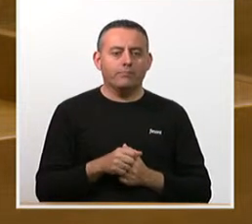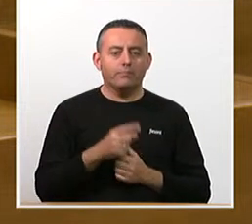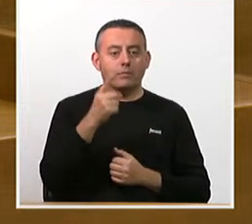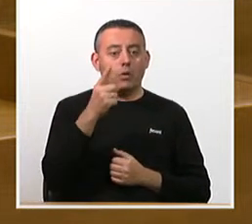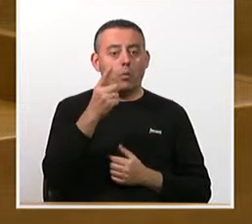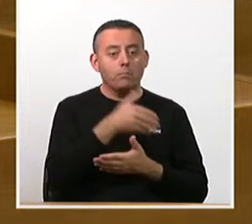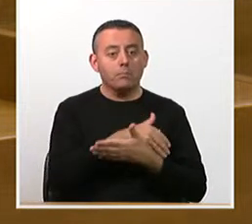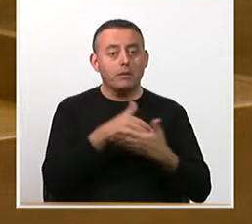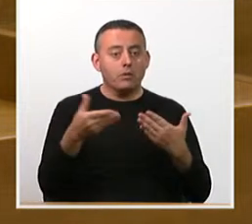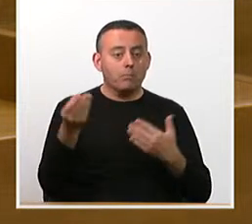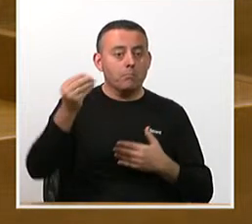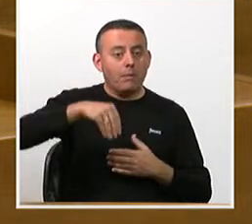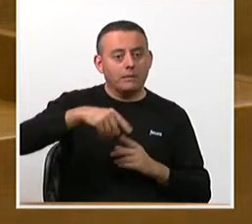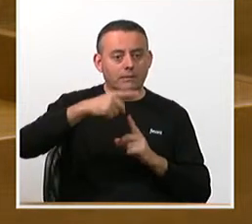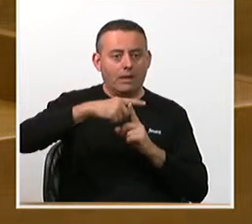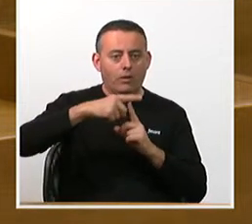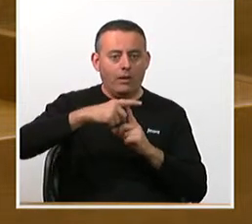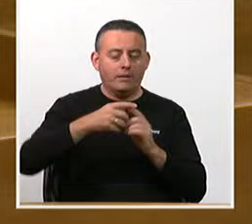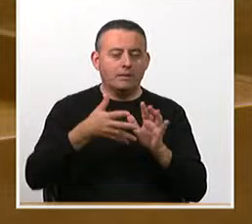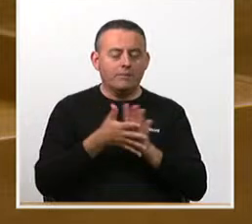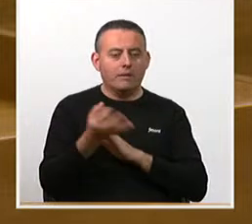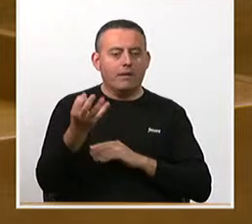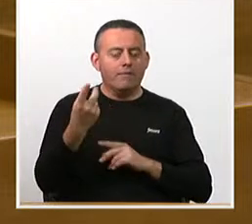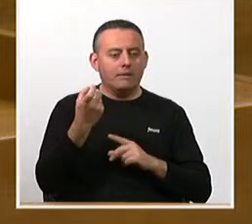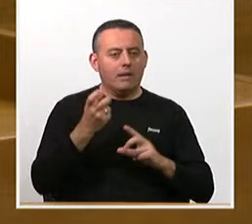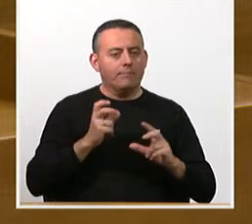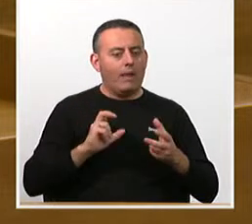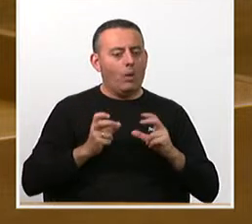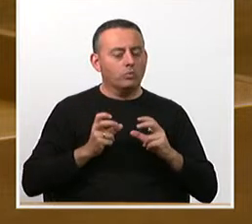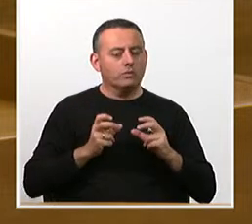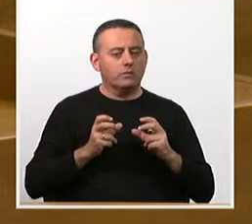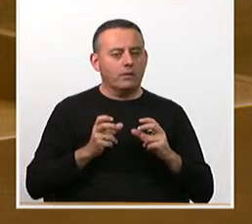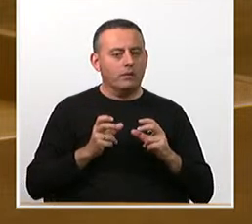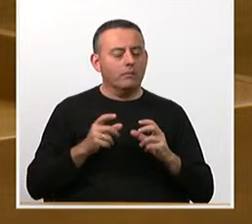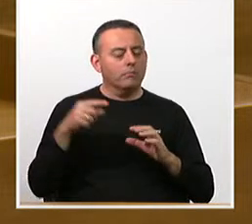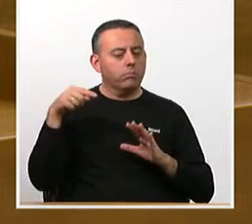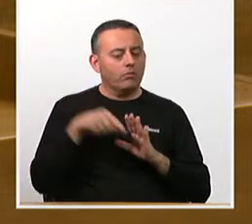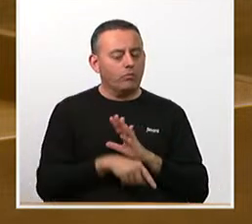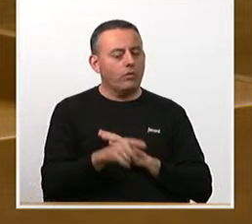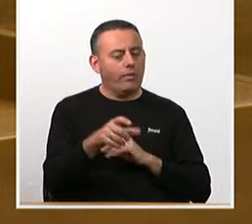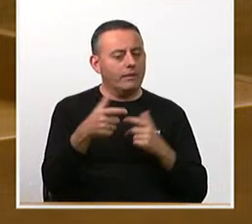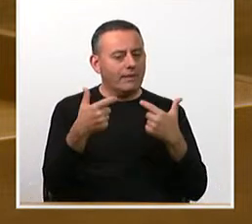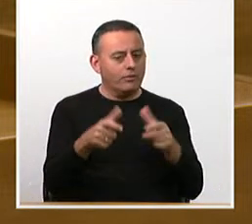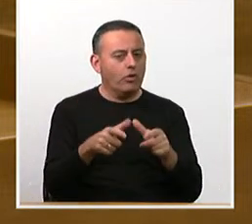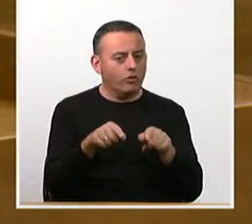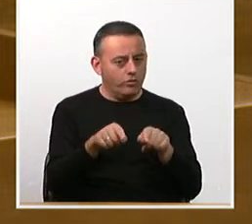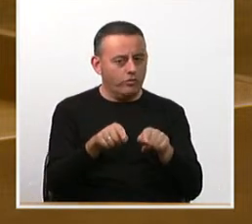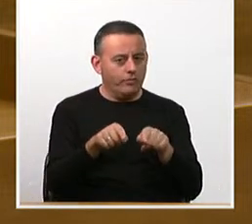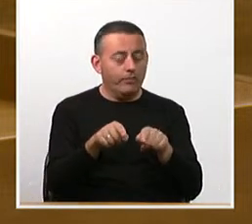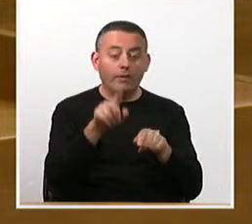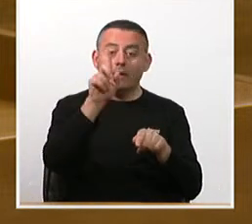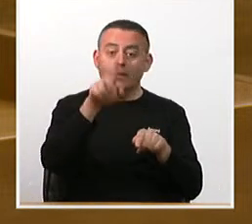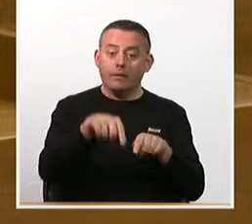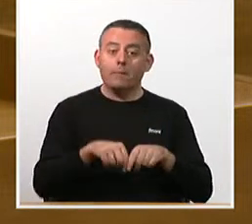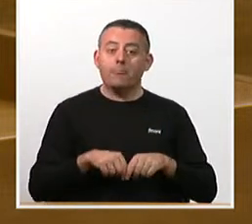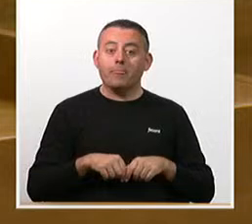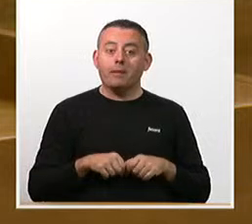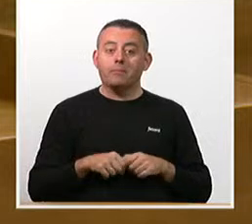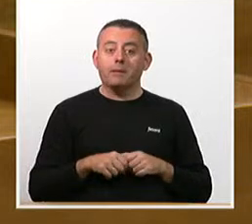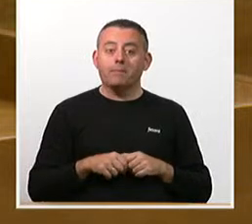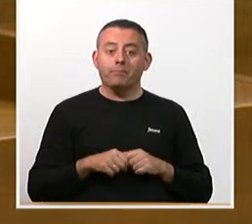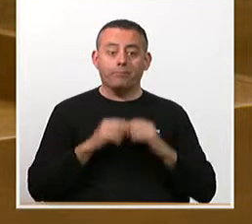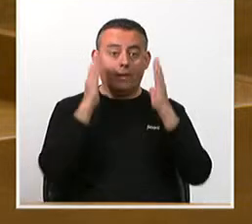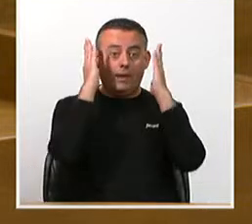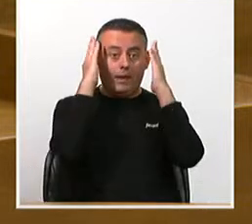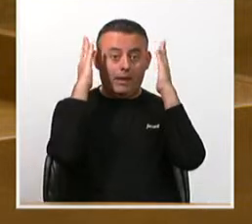duda llevarán a replantear un reajuste profundo y necesario al sector y en cuanto a las exportaciones de Egipto El